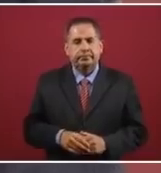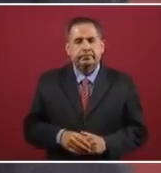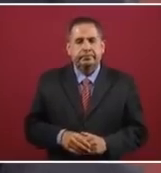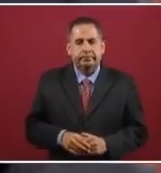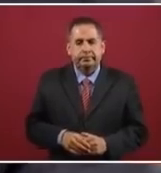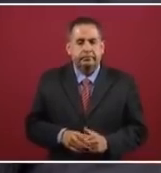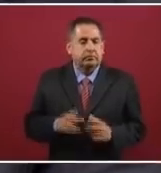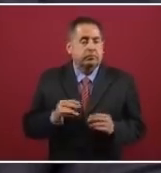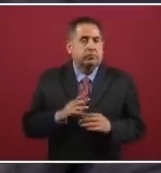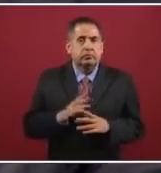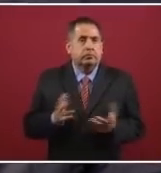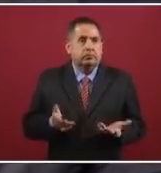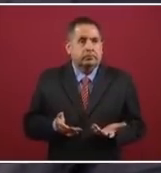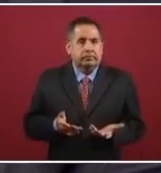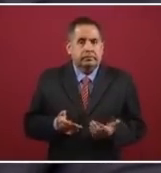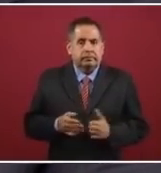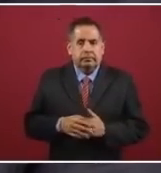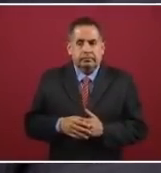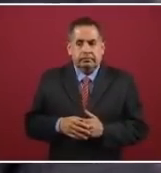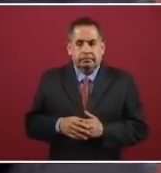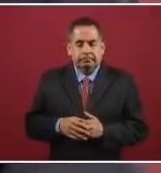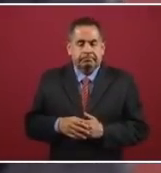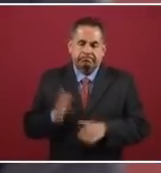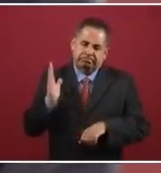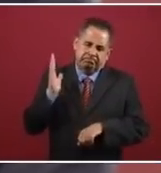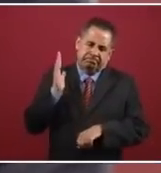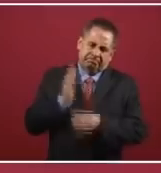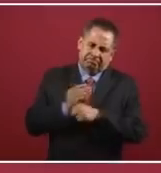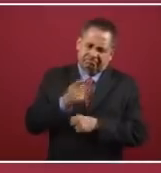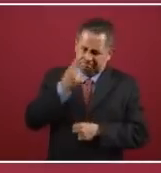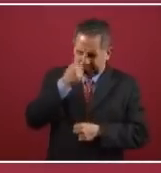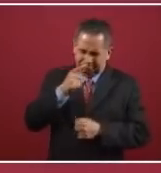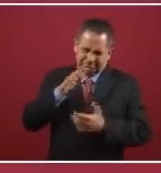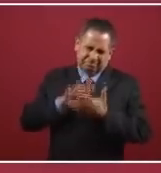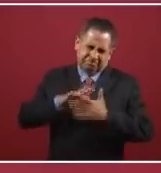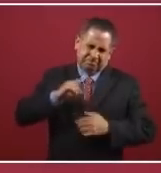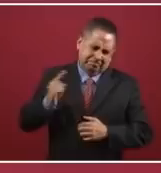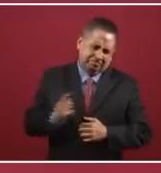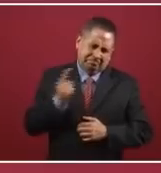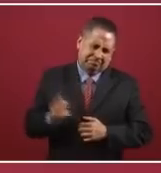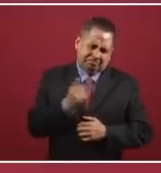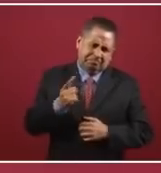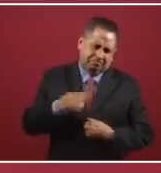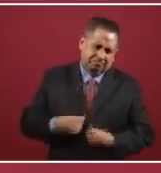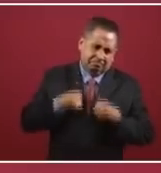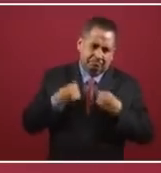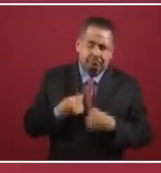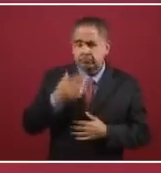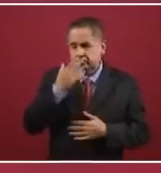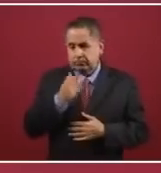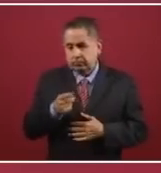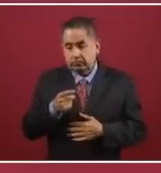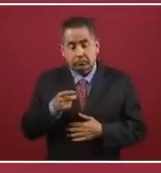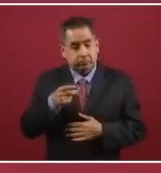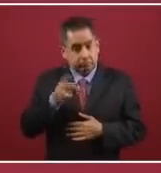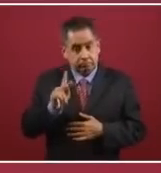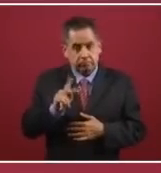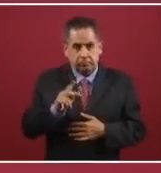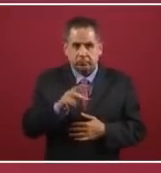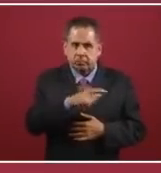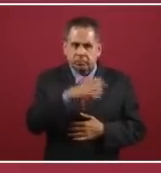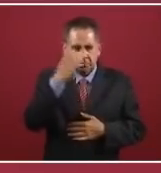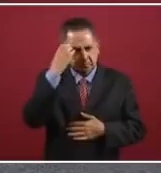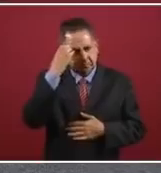No existe tampoco la cadena perpetua, pero sí, por tratarse de un